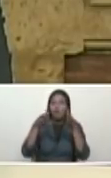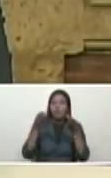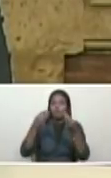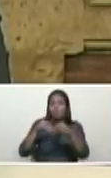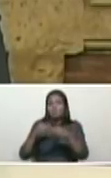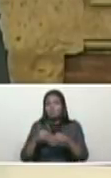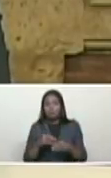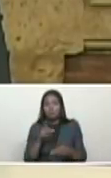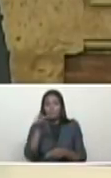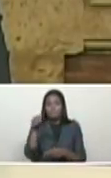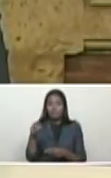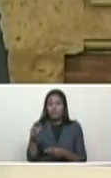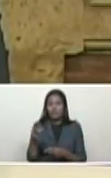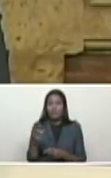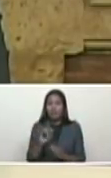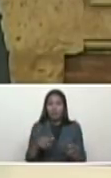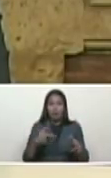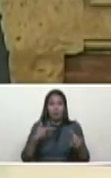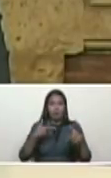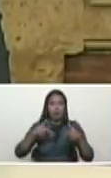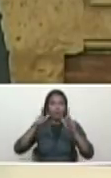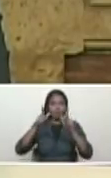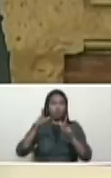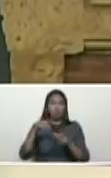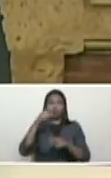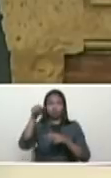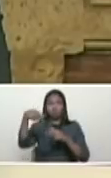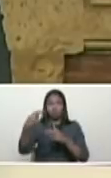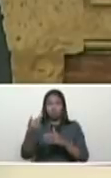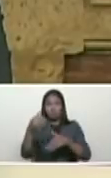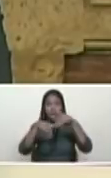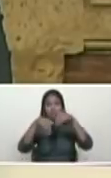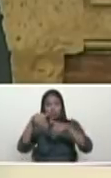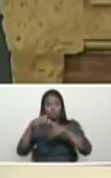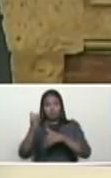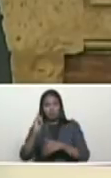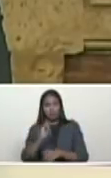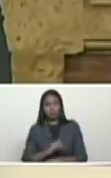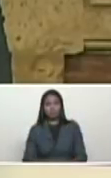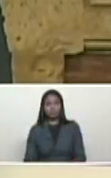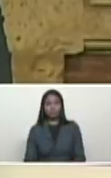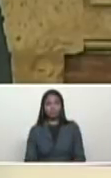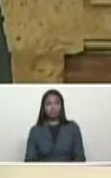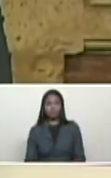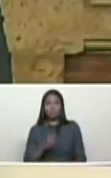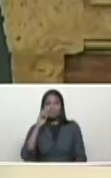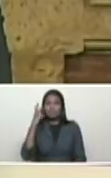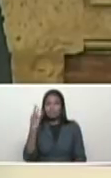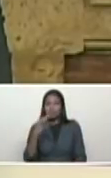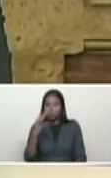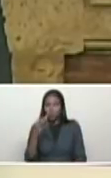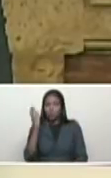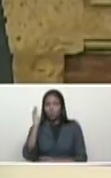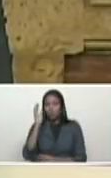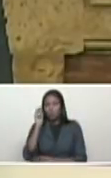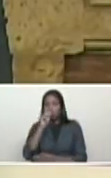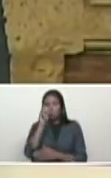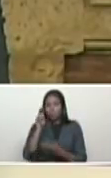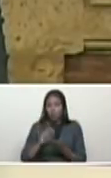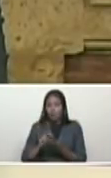y estoy preparado para las elecciones que vengan seguramente de la asamblea nacional